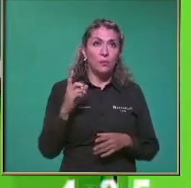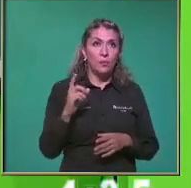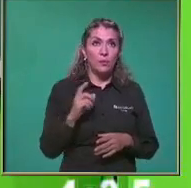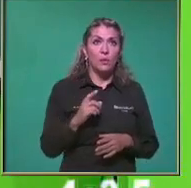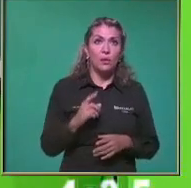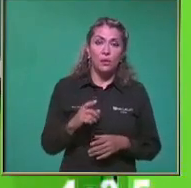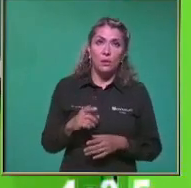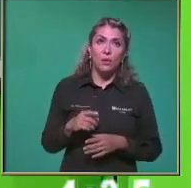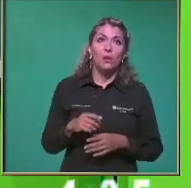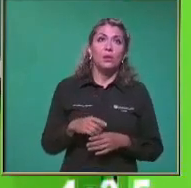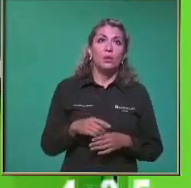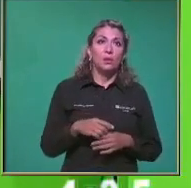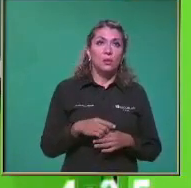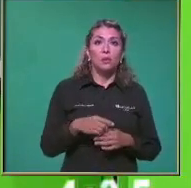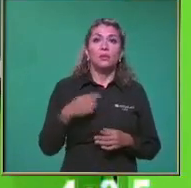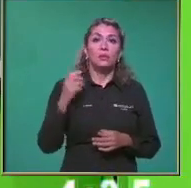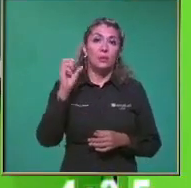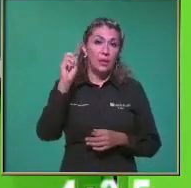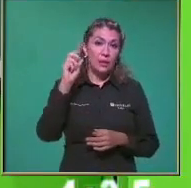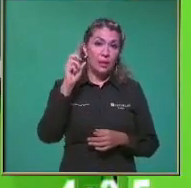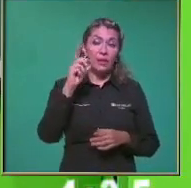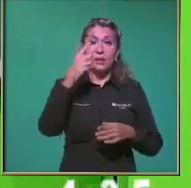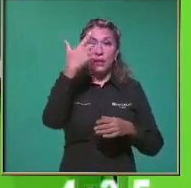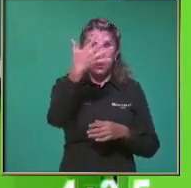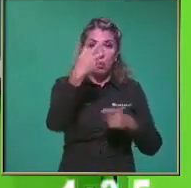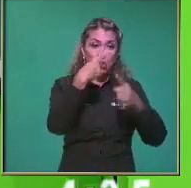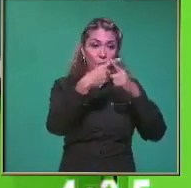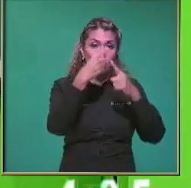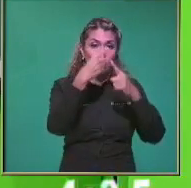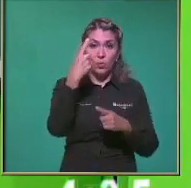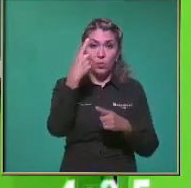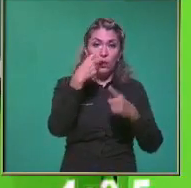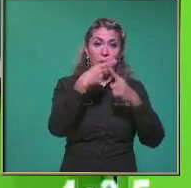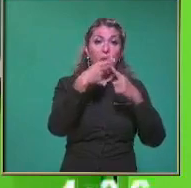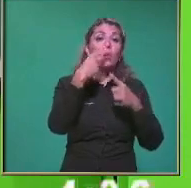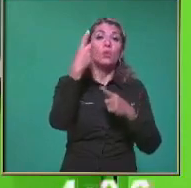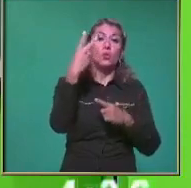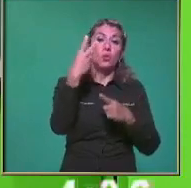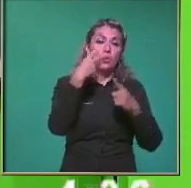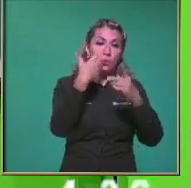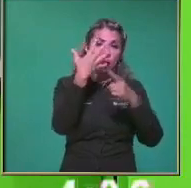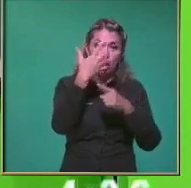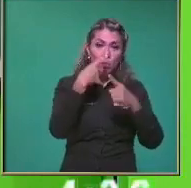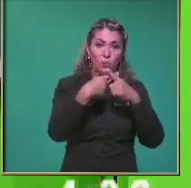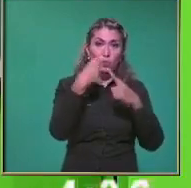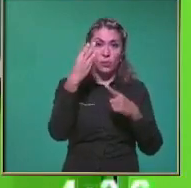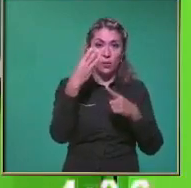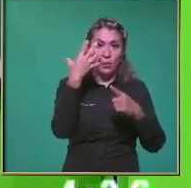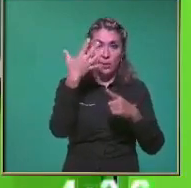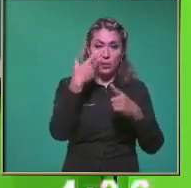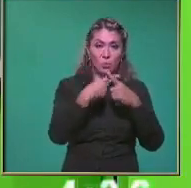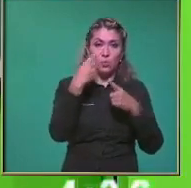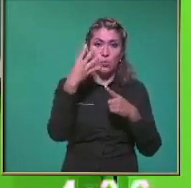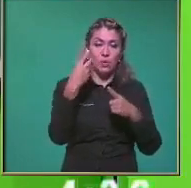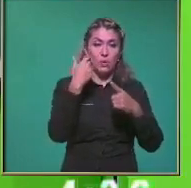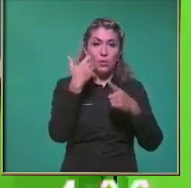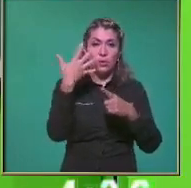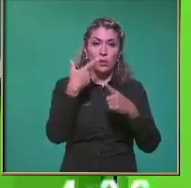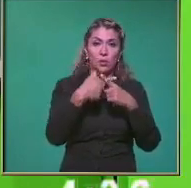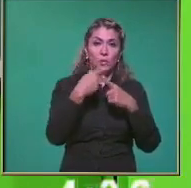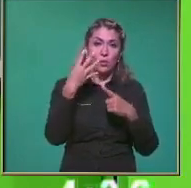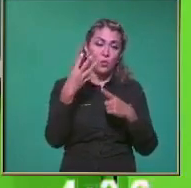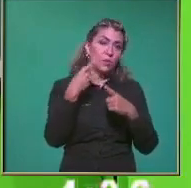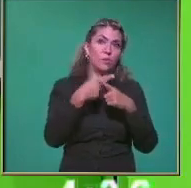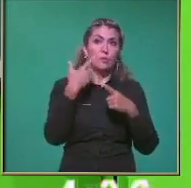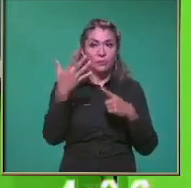5 por 5, 25, 5 por 6, 30, 5 por 7, 35. Bueno, ahora me voy con la del 6. 6 por 1,